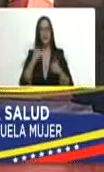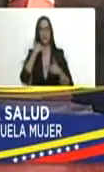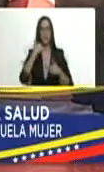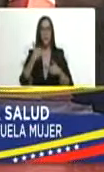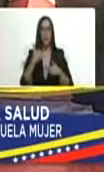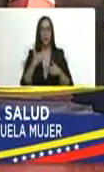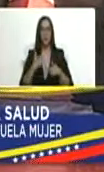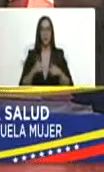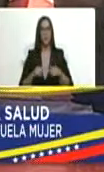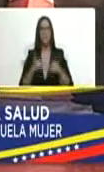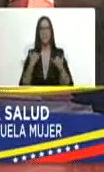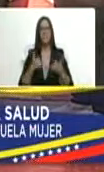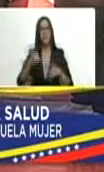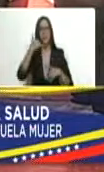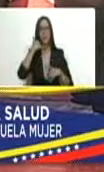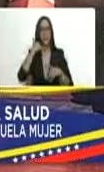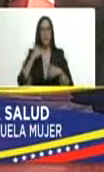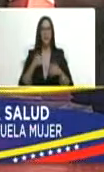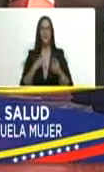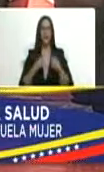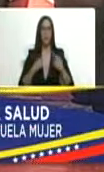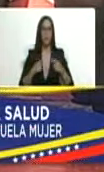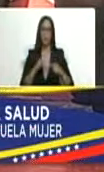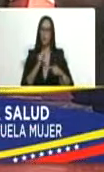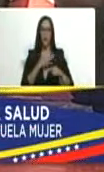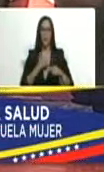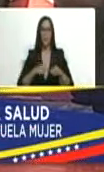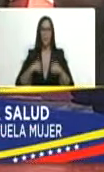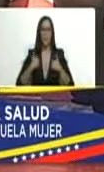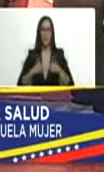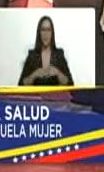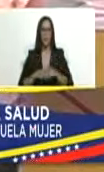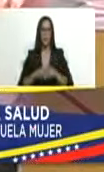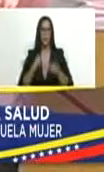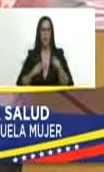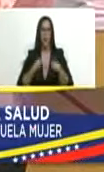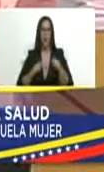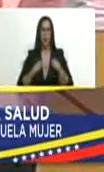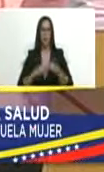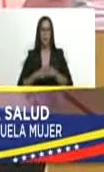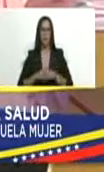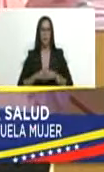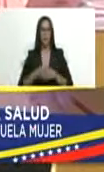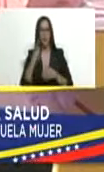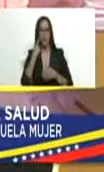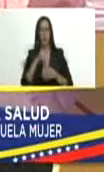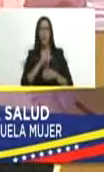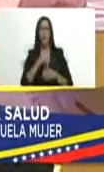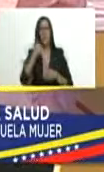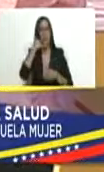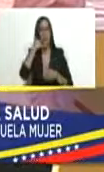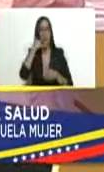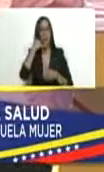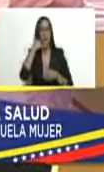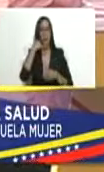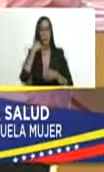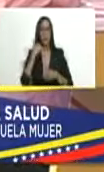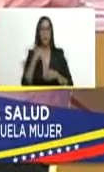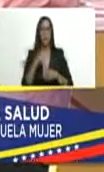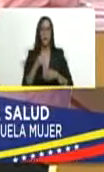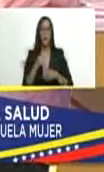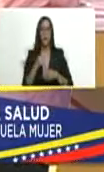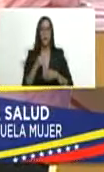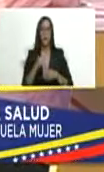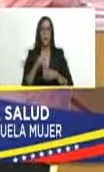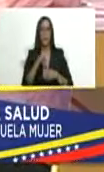tal cosa? No, ya lo iba a llamar. ¿Y tal cosa? No, no quería llamar para preocuparlo. Imagínate lo que me dijo. No quería llamarlo, le dije yo,